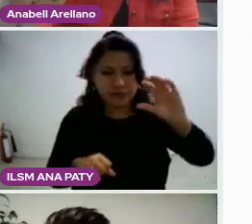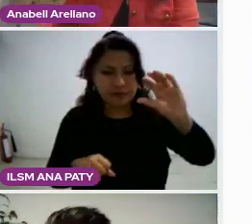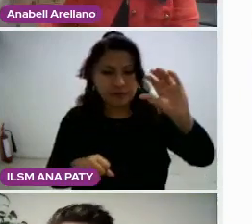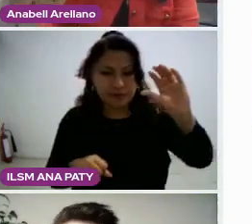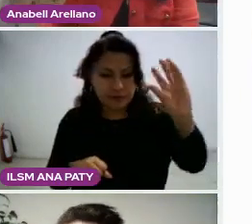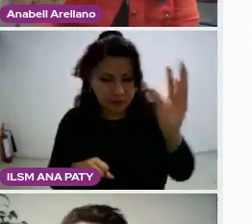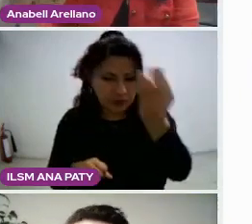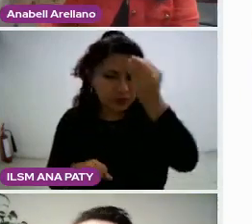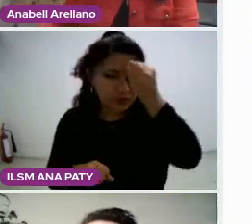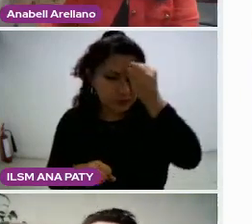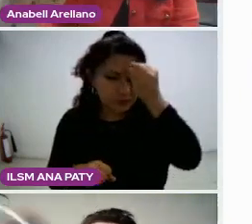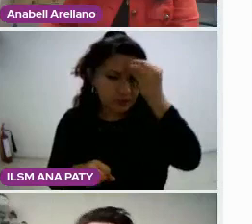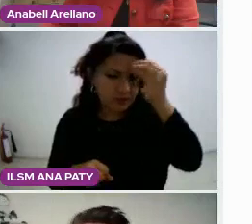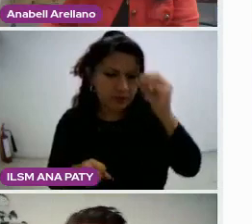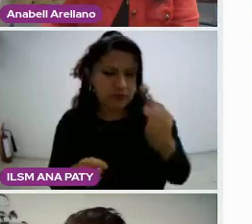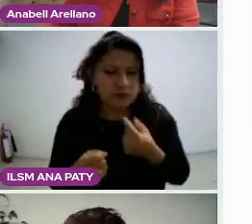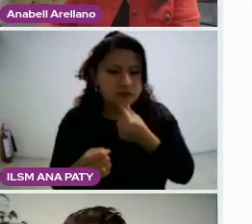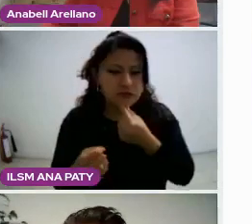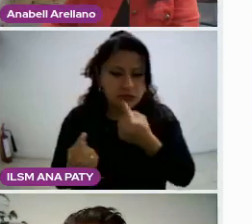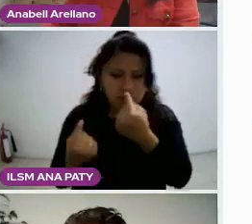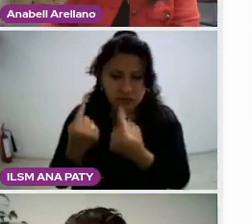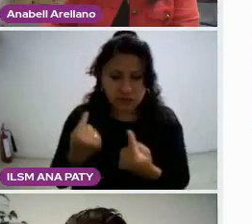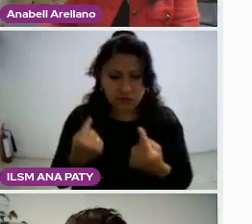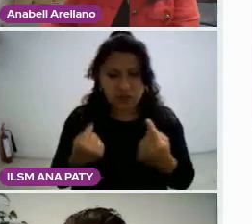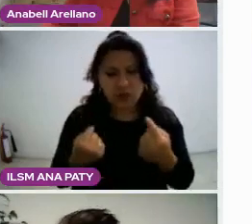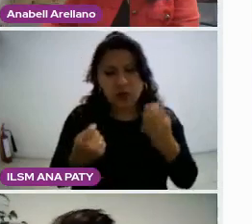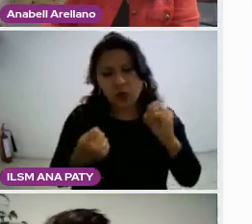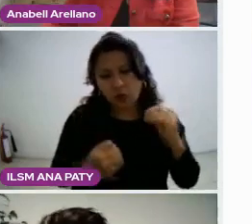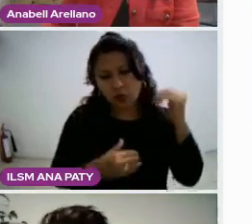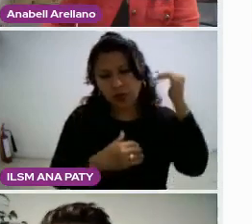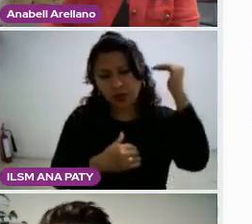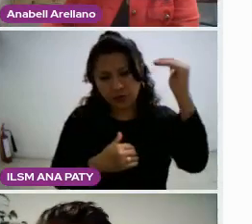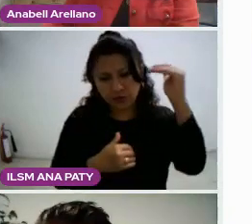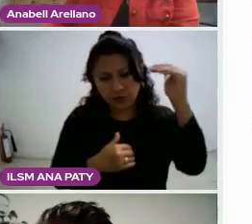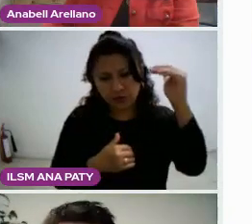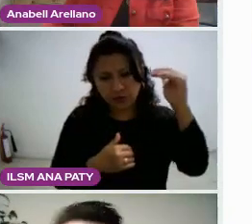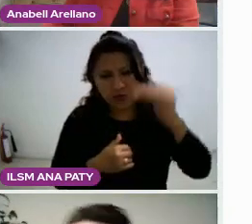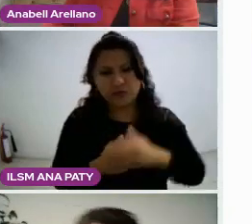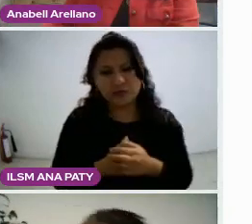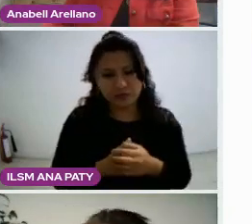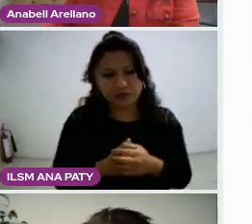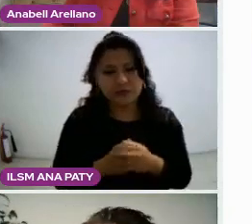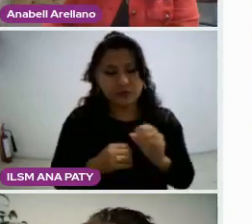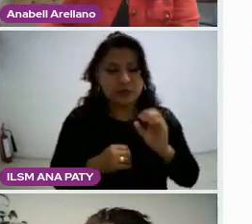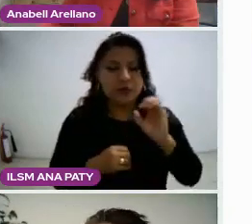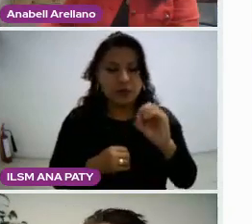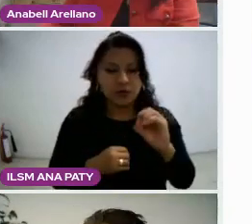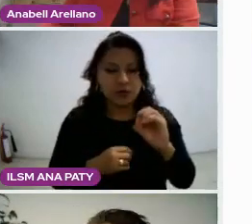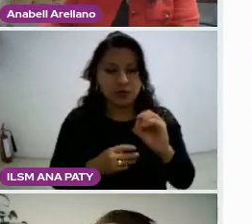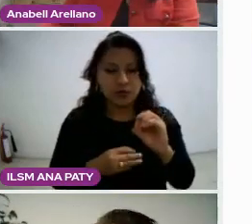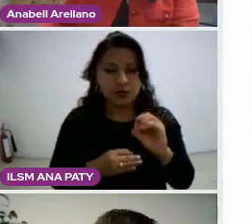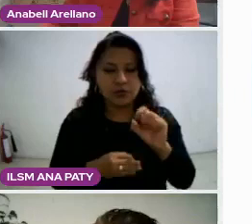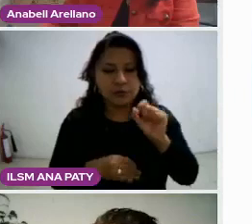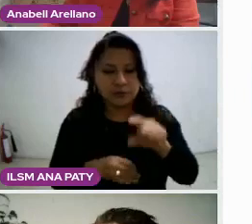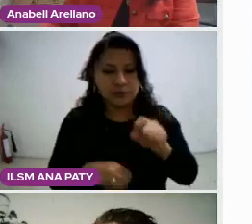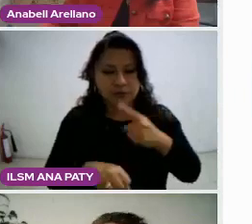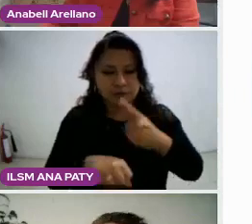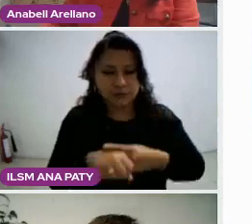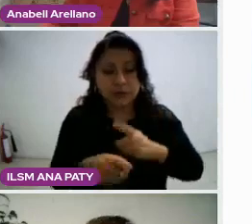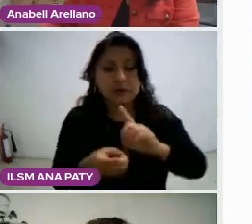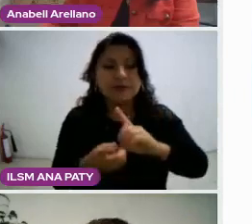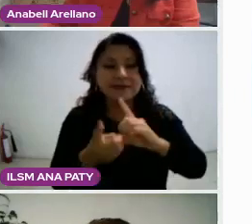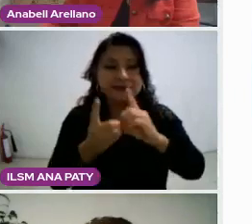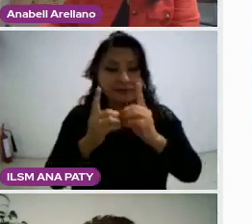los adultos y demás, o por ejemplo en los trastornos depresivos, ¿no? Entonces, ahí hay